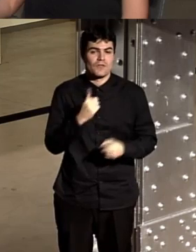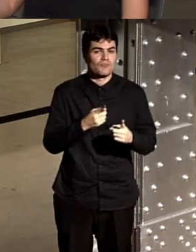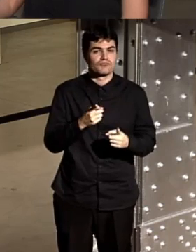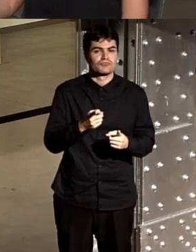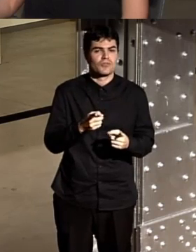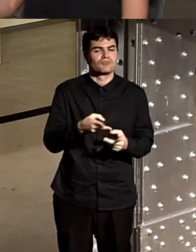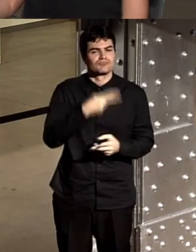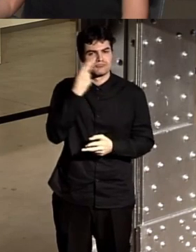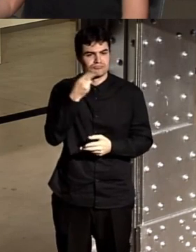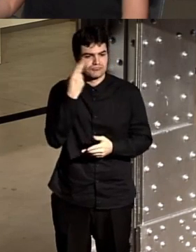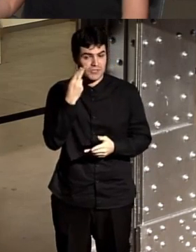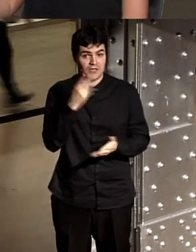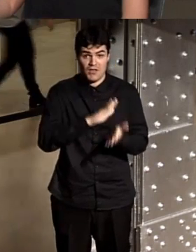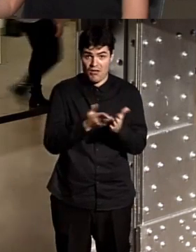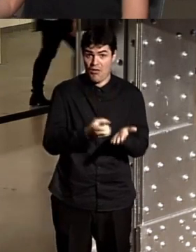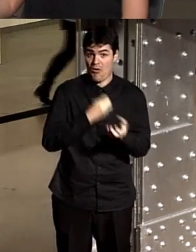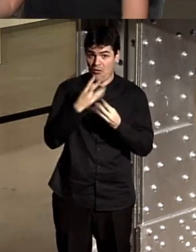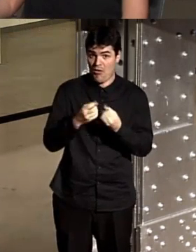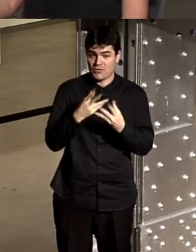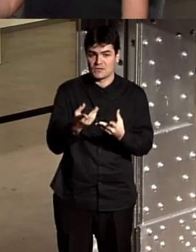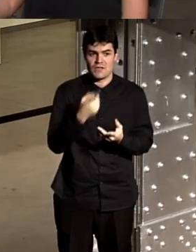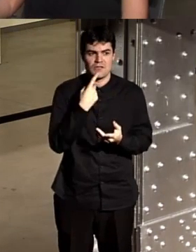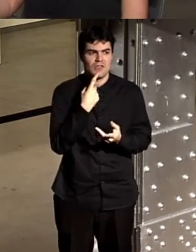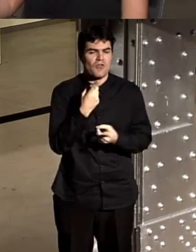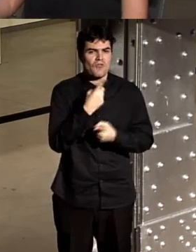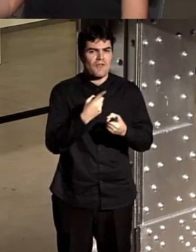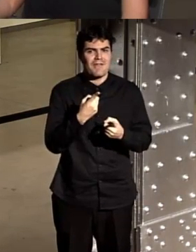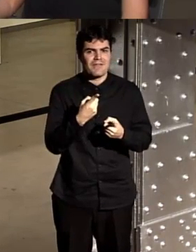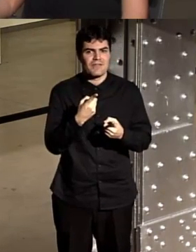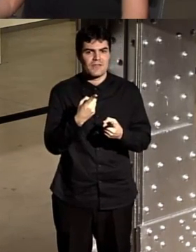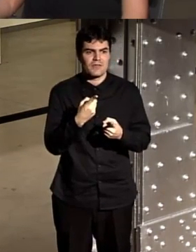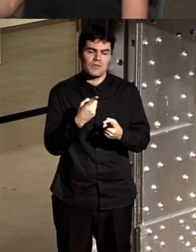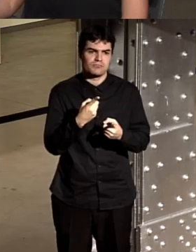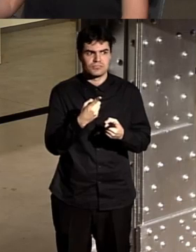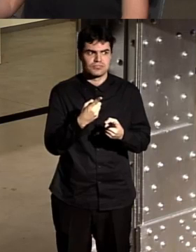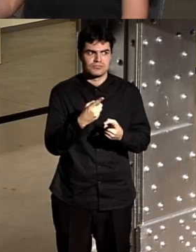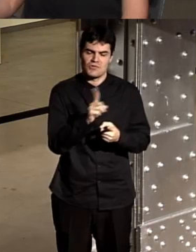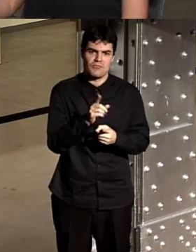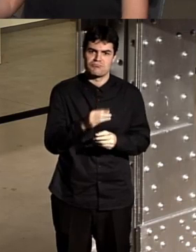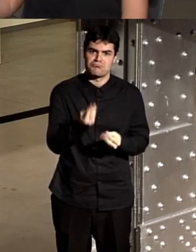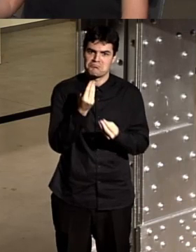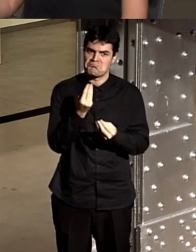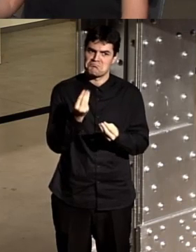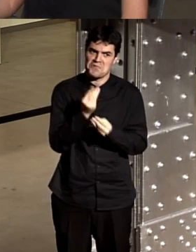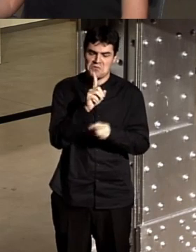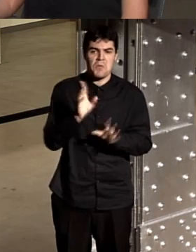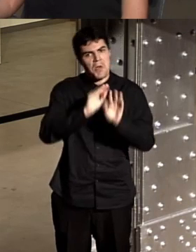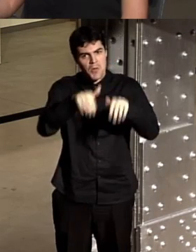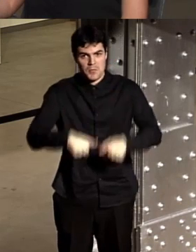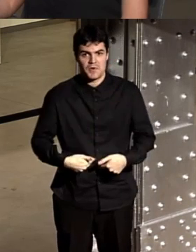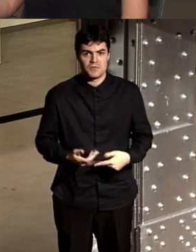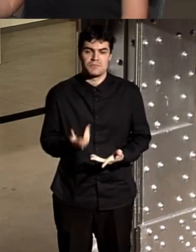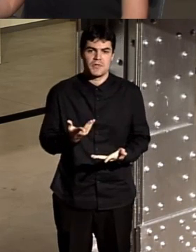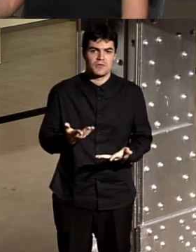libro es como muchas veces le apetecería decir vamos a darnos la vuelta, no quiero ir hasta ahí, pero de